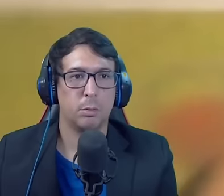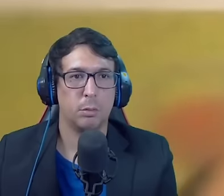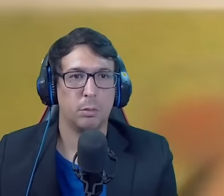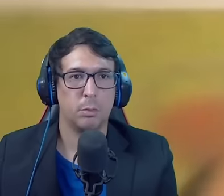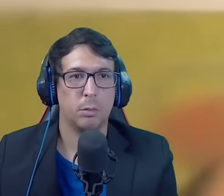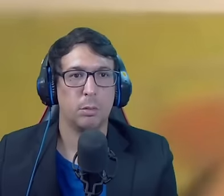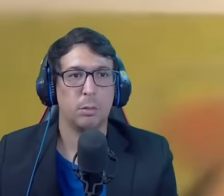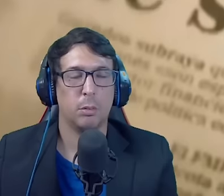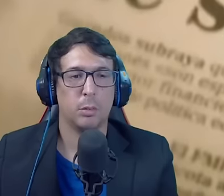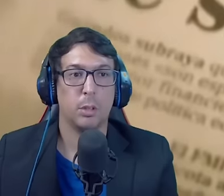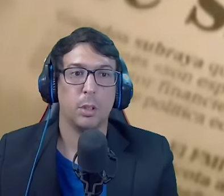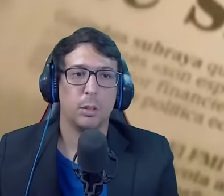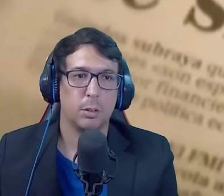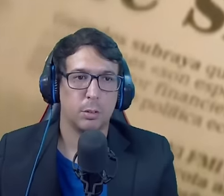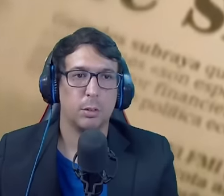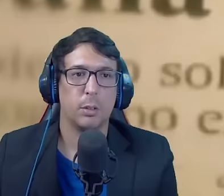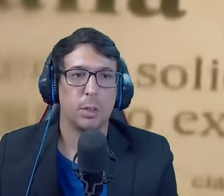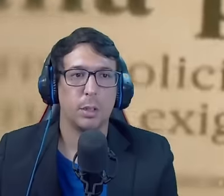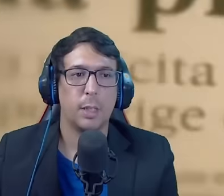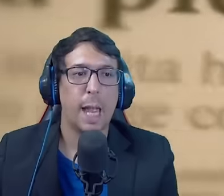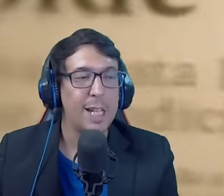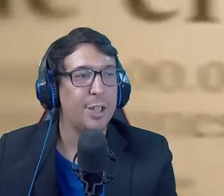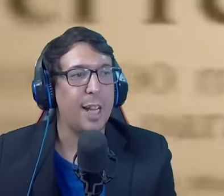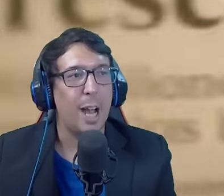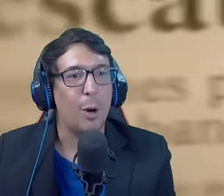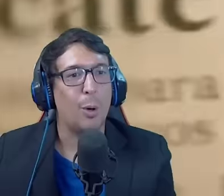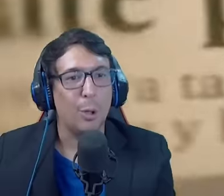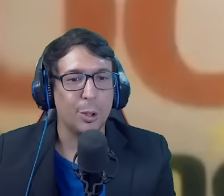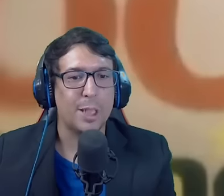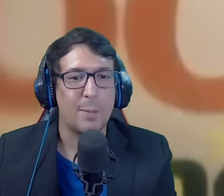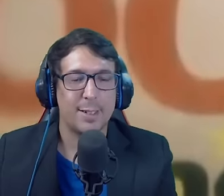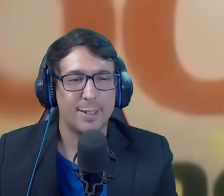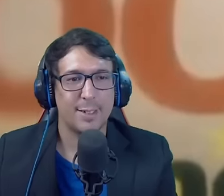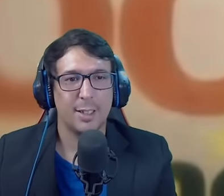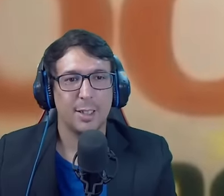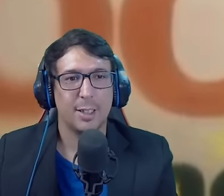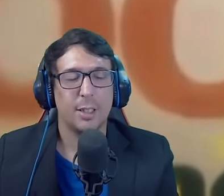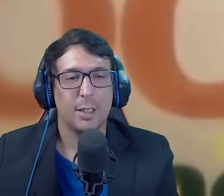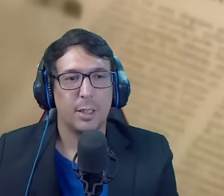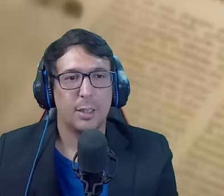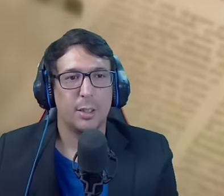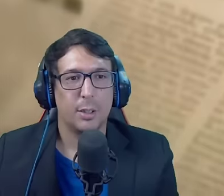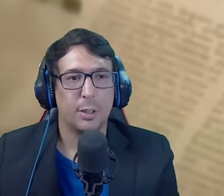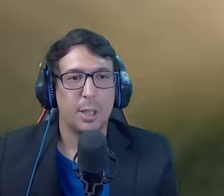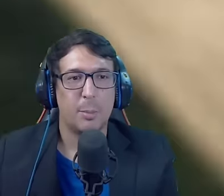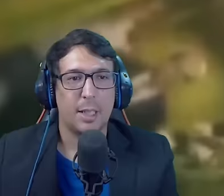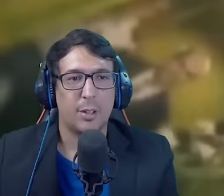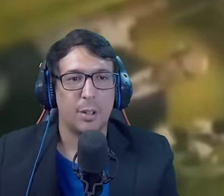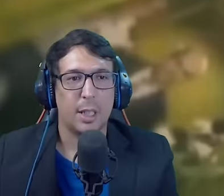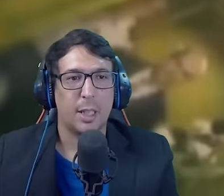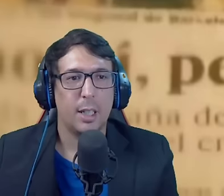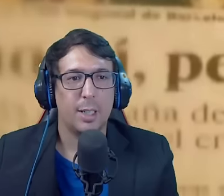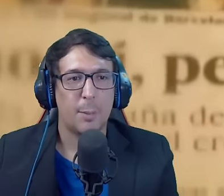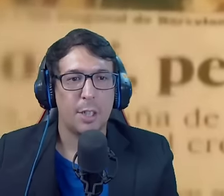mundo. Pidió a Europa un salvavidas de 100 millones de euros. Y ahí llega otra más. Para revitalizar a los aproblemados. Otra